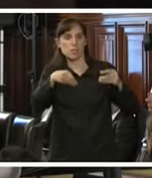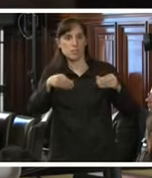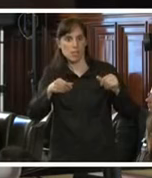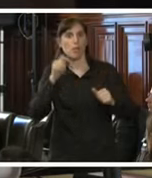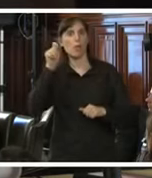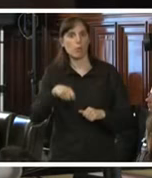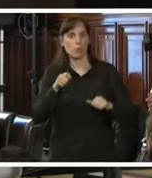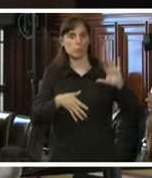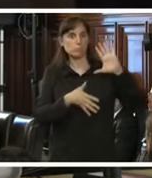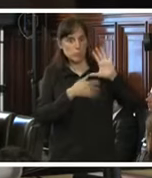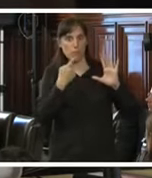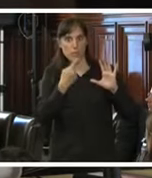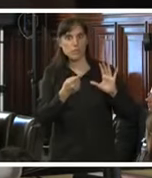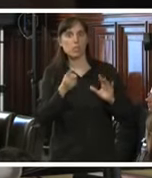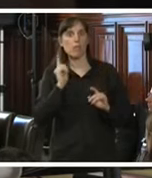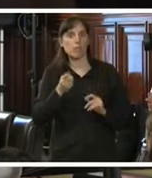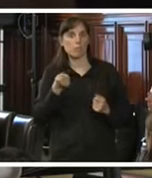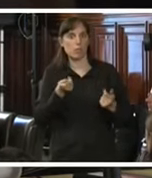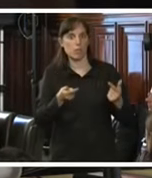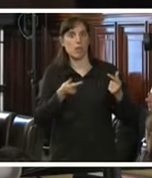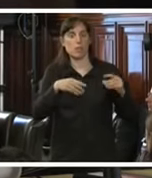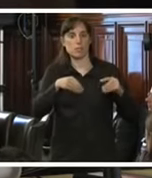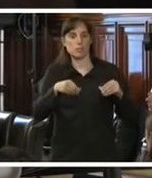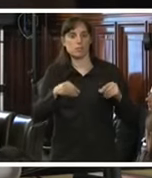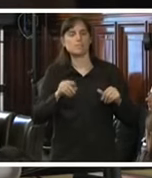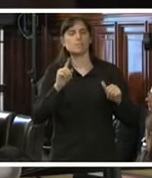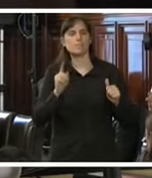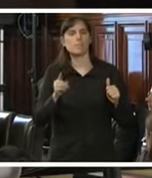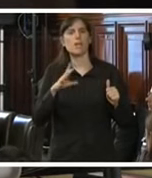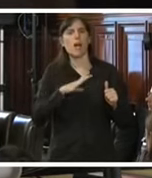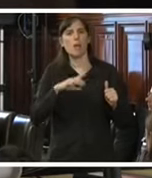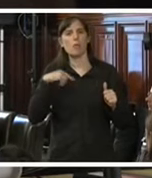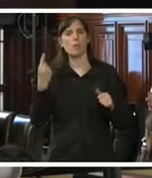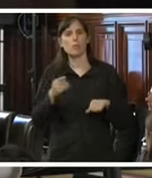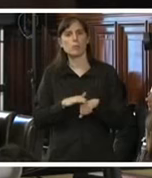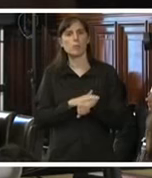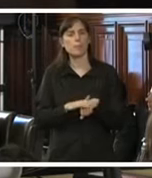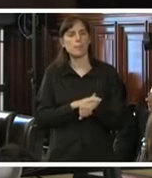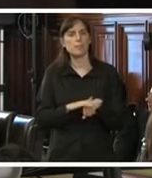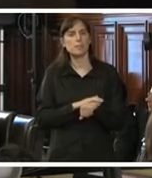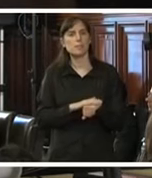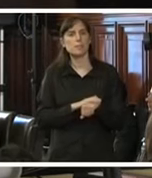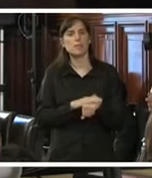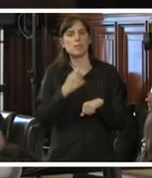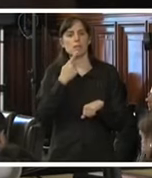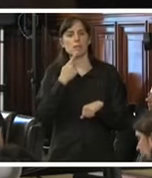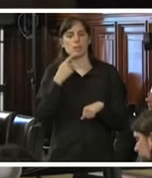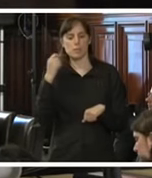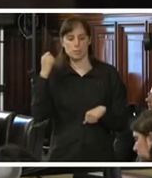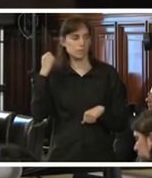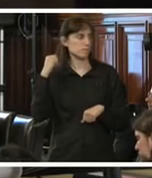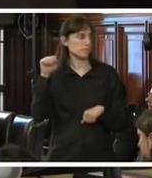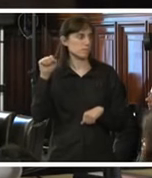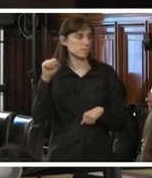Interamericana resolvió. En primer lugar, la Corte Suprema de Justicia, violando el principio de la prohibición del doble